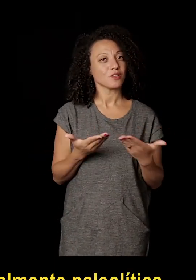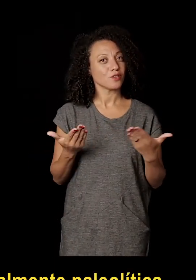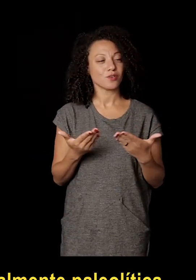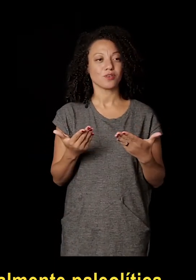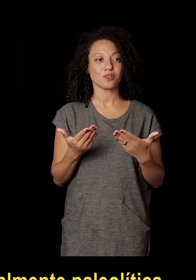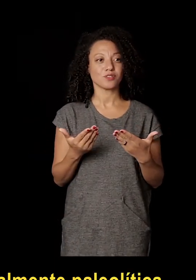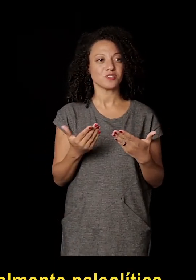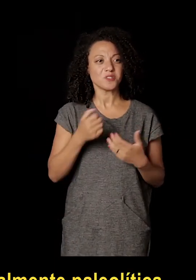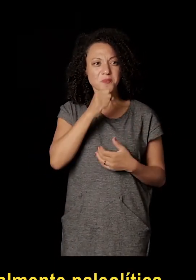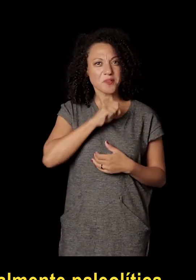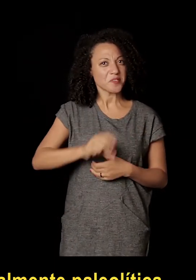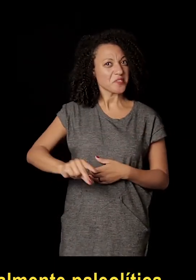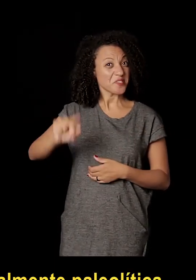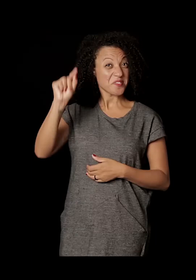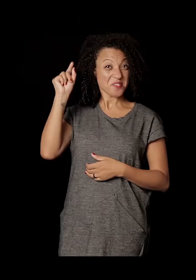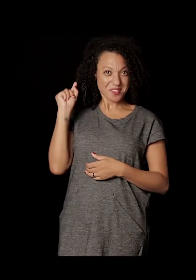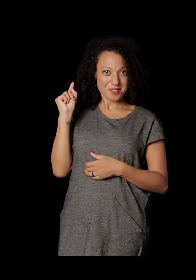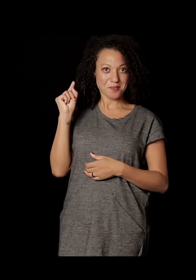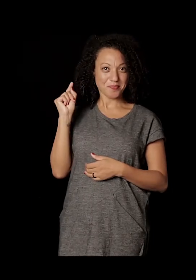es anterior a Facebook,